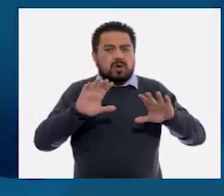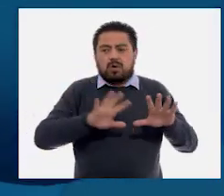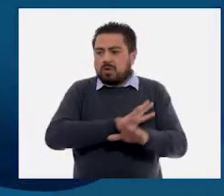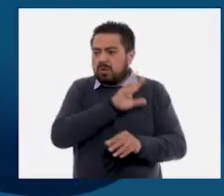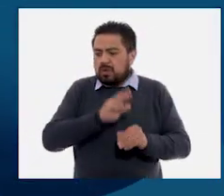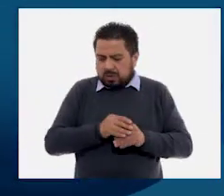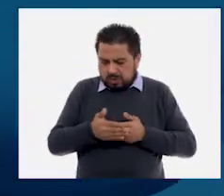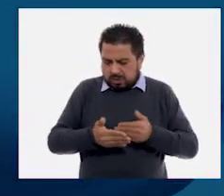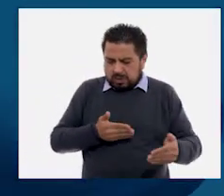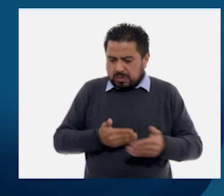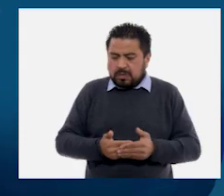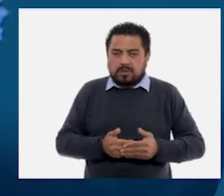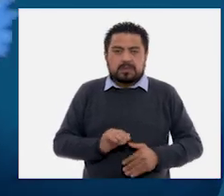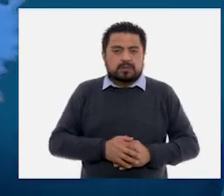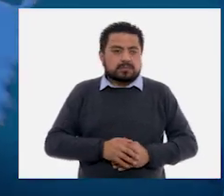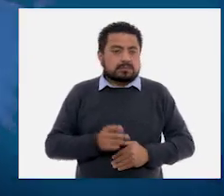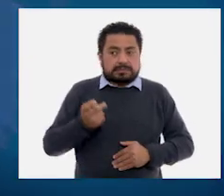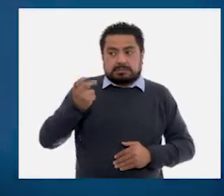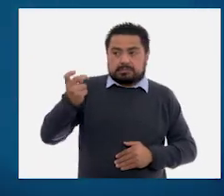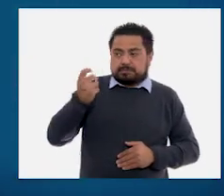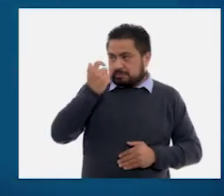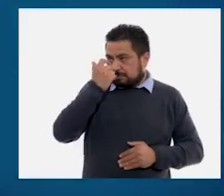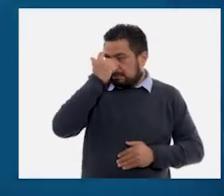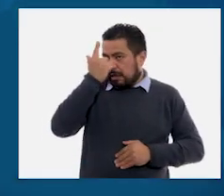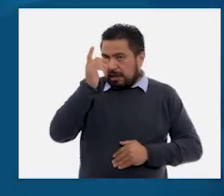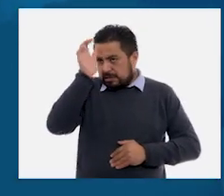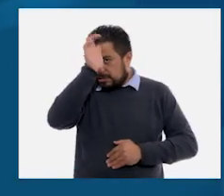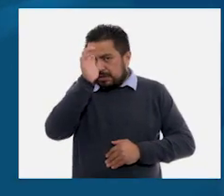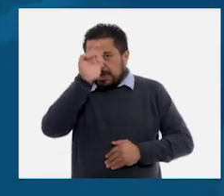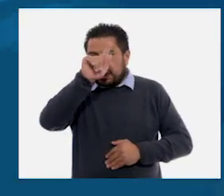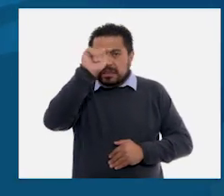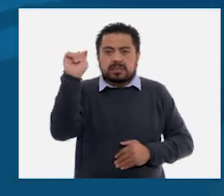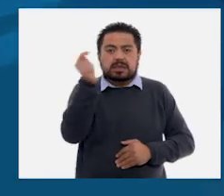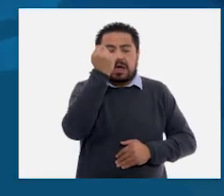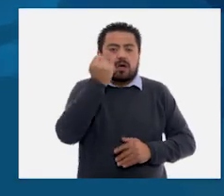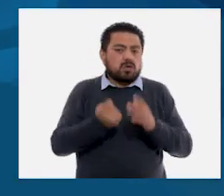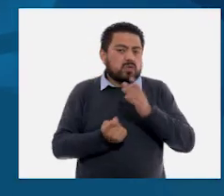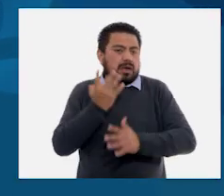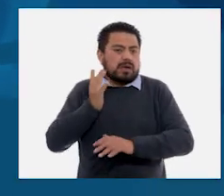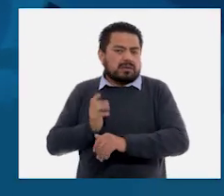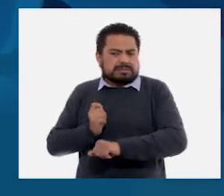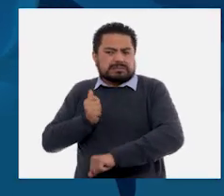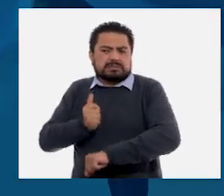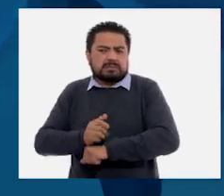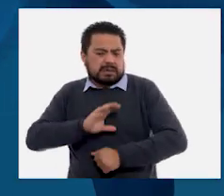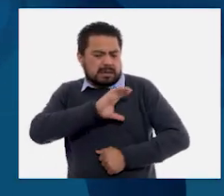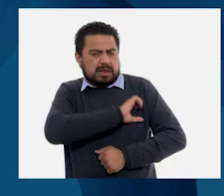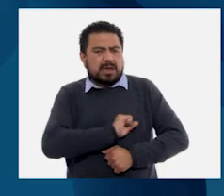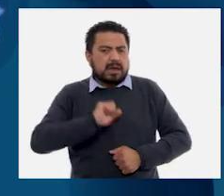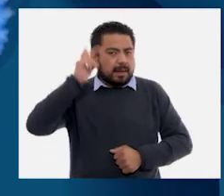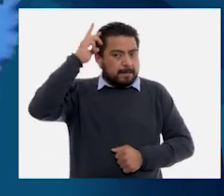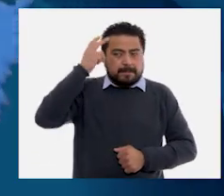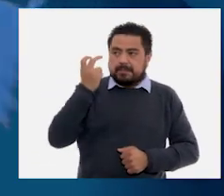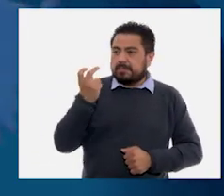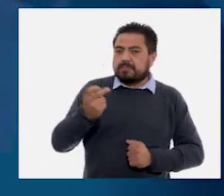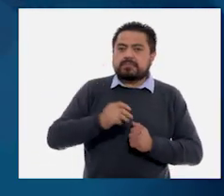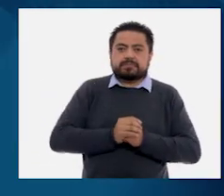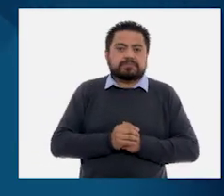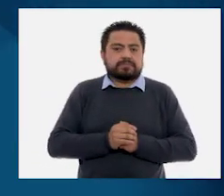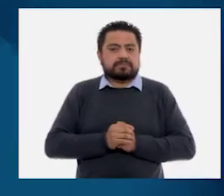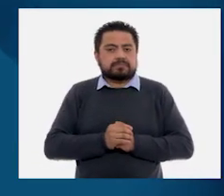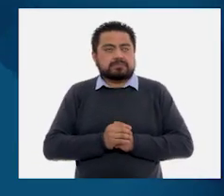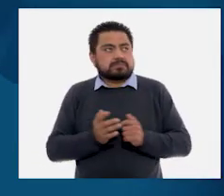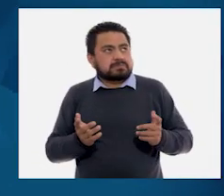novedad. Una de esas innovaciones científicas y tecnológicas que tanto le encantaban a Porfirio Díaz. ¿O no,